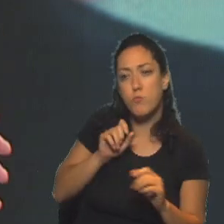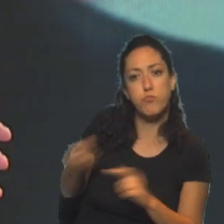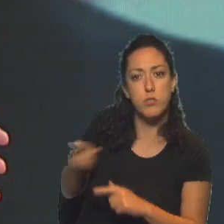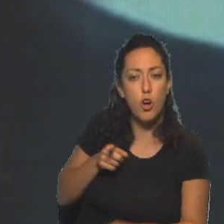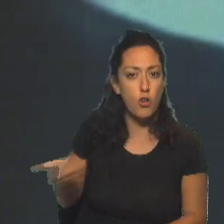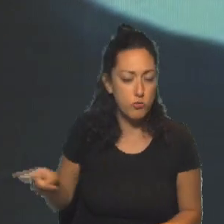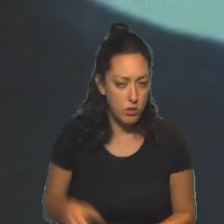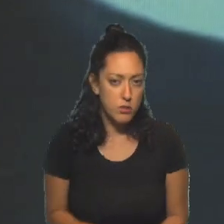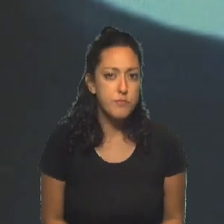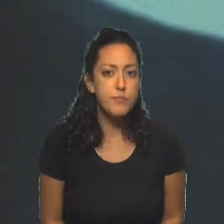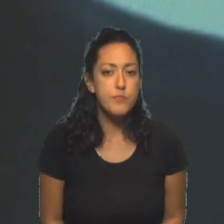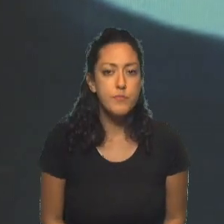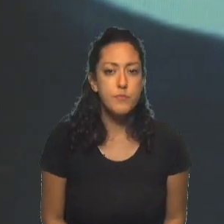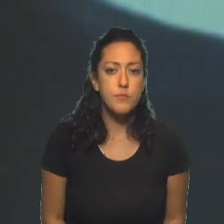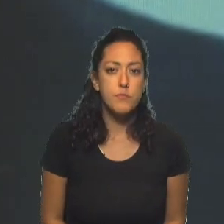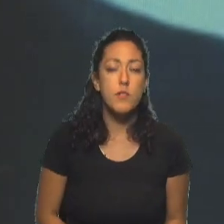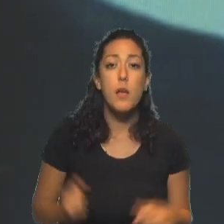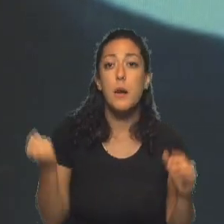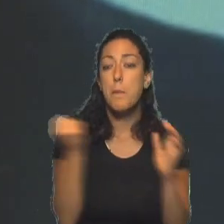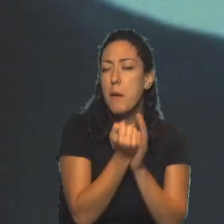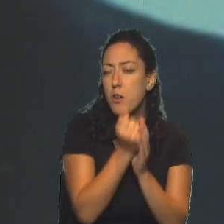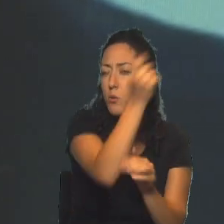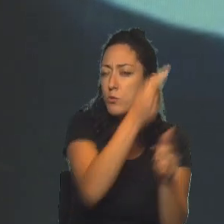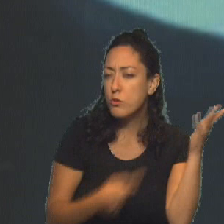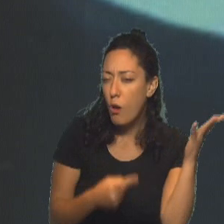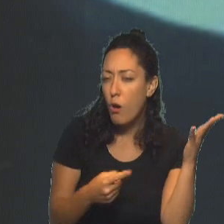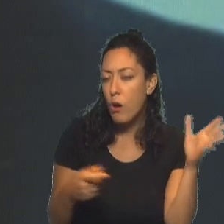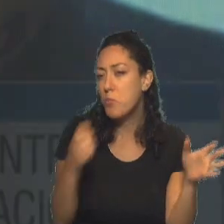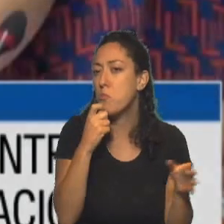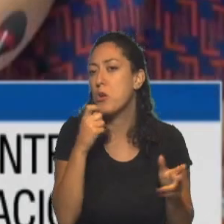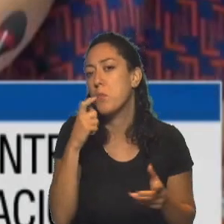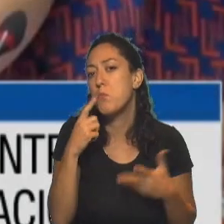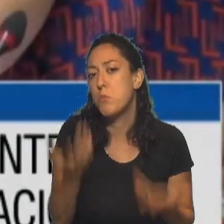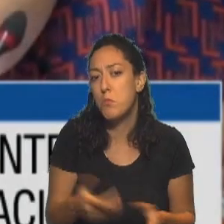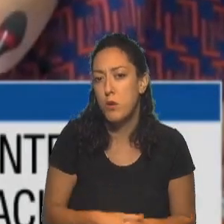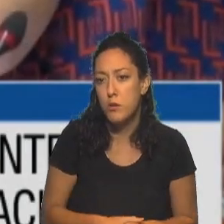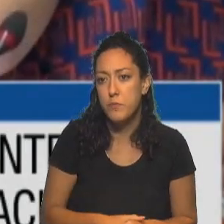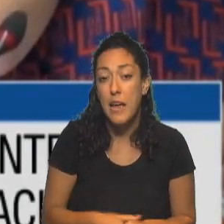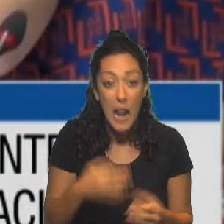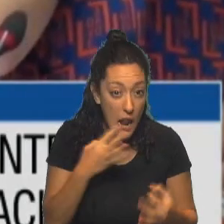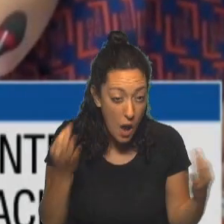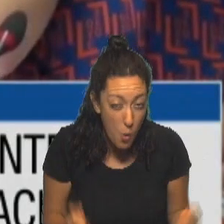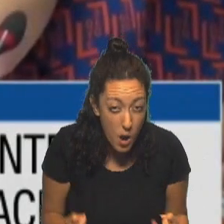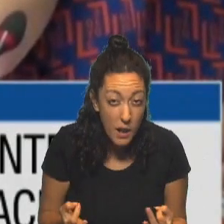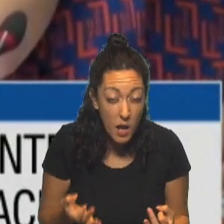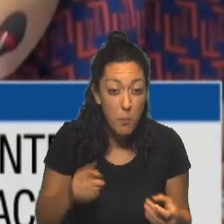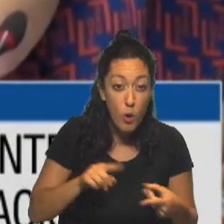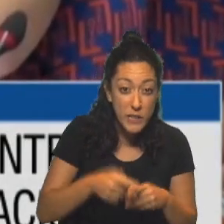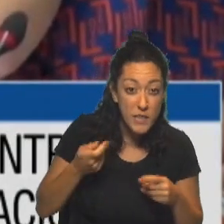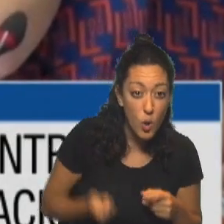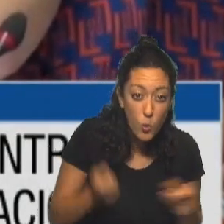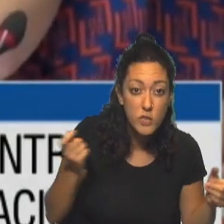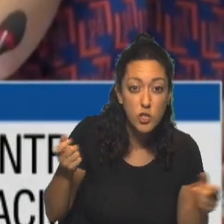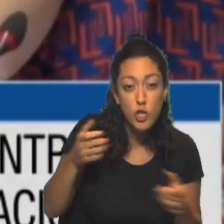ver repercusiones, vamos a escuchar repercusiones, como por ejemplo. En realidad no interesa el juicio político a la